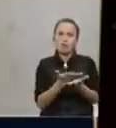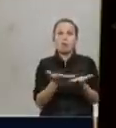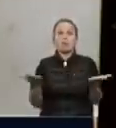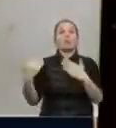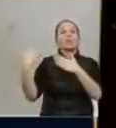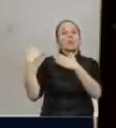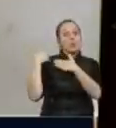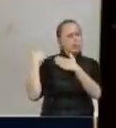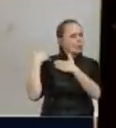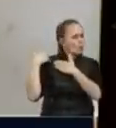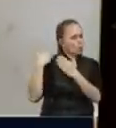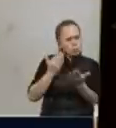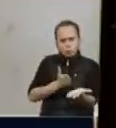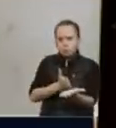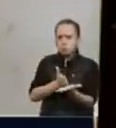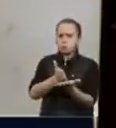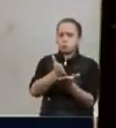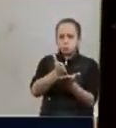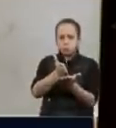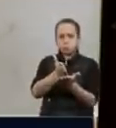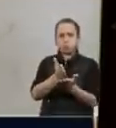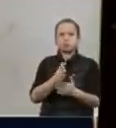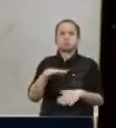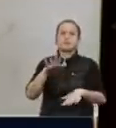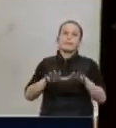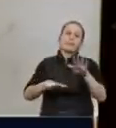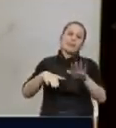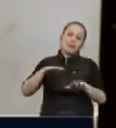labor permanente. En ocasiones,